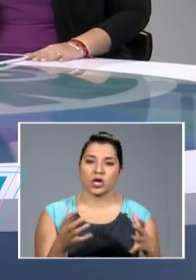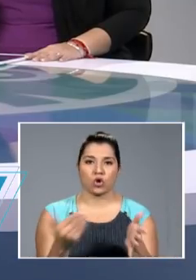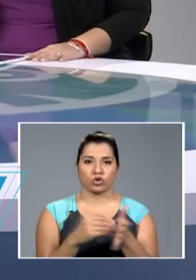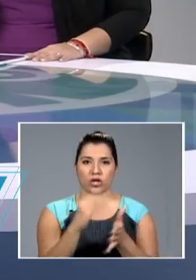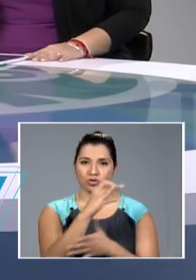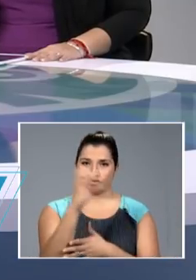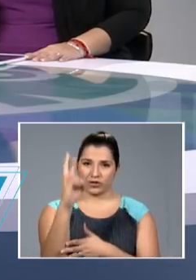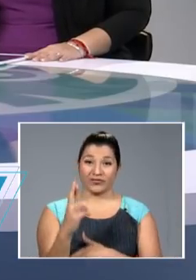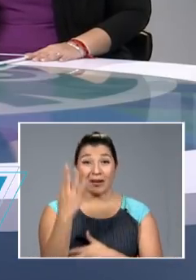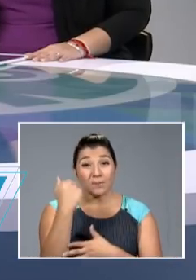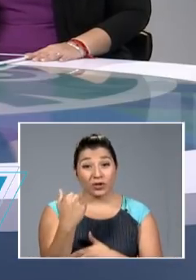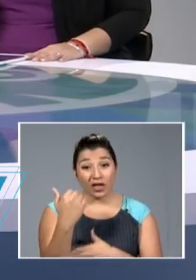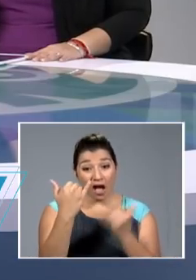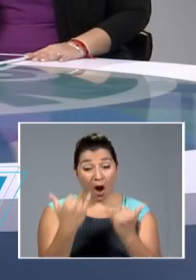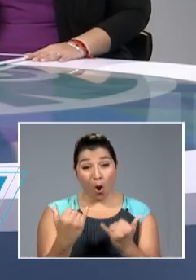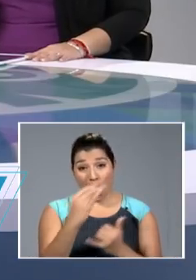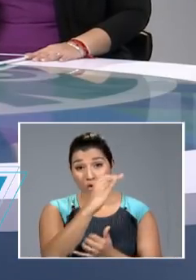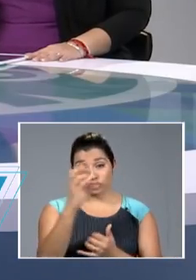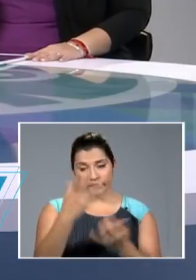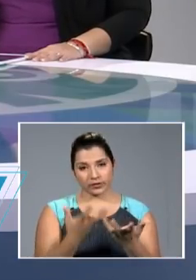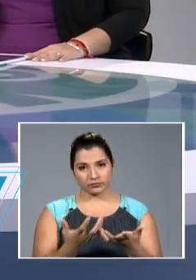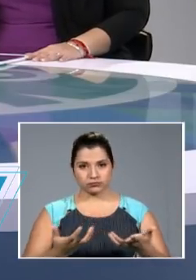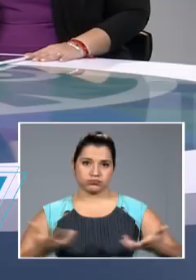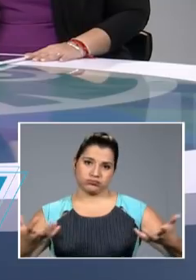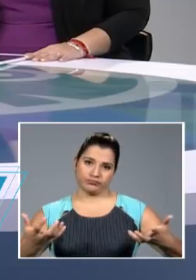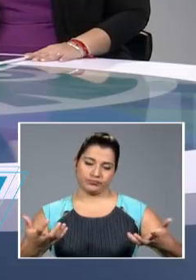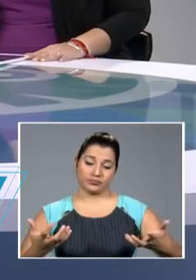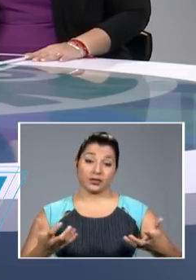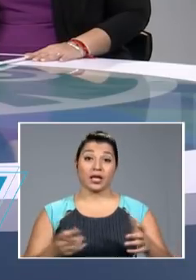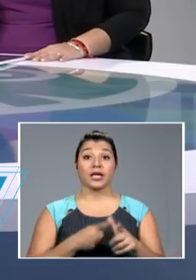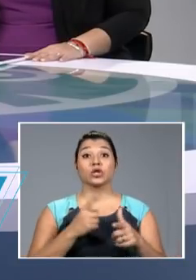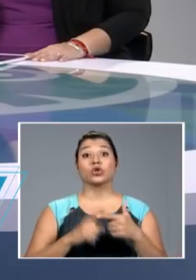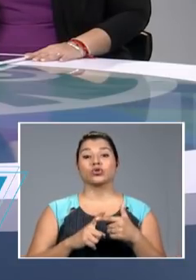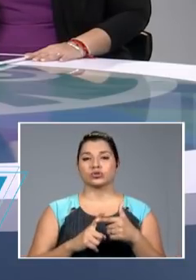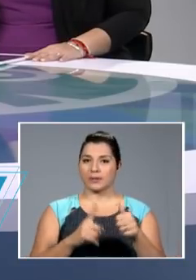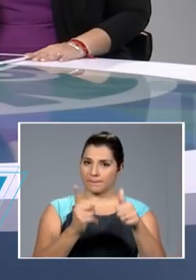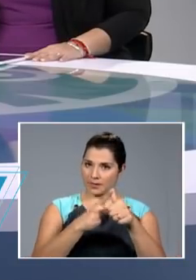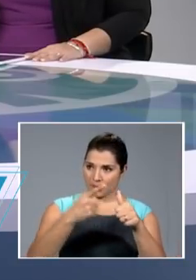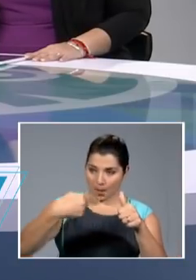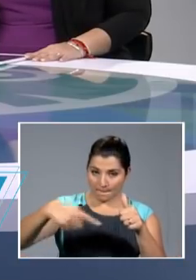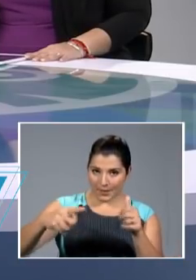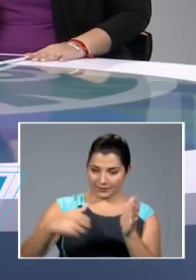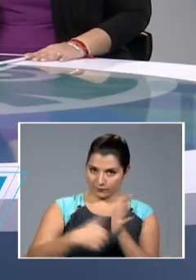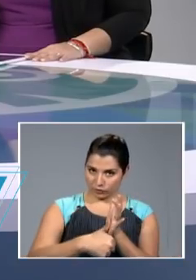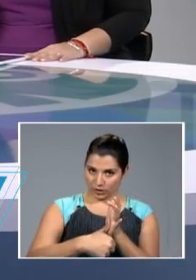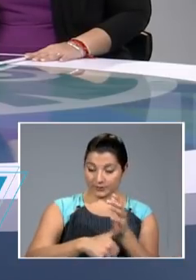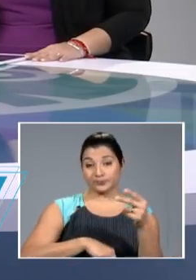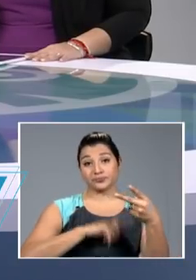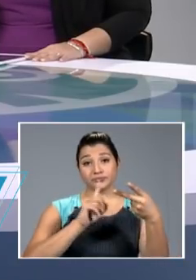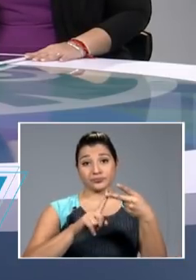gran desafío. Ojalá que a la hora de que vayan a votar en primer lugar y que piensen